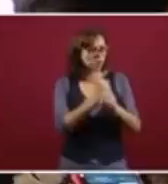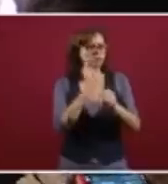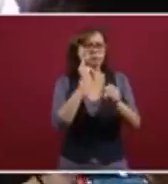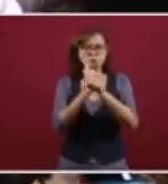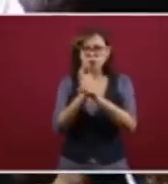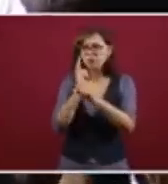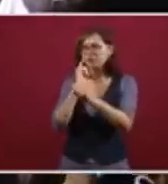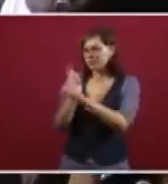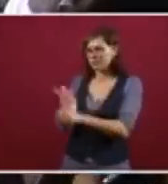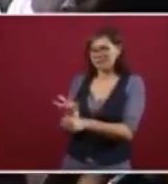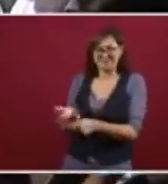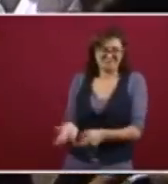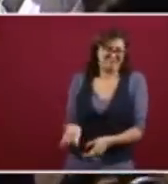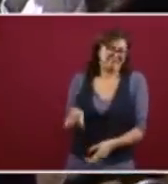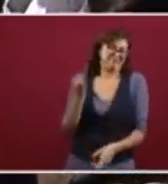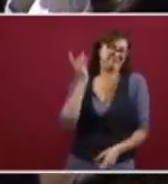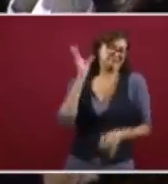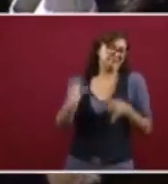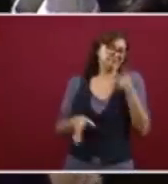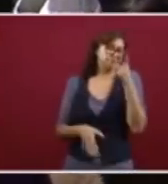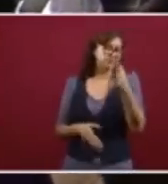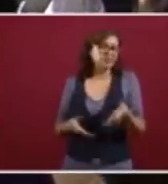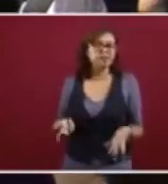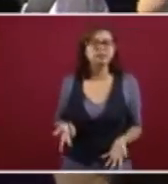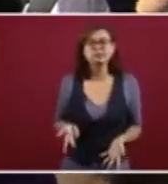cuando hay una zona